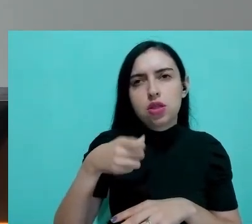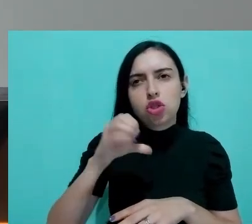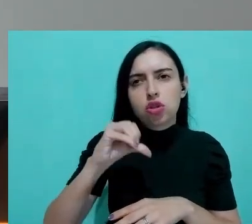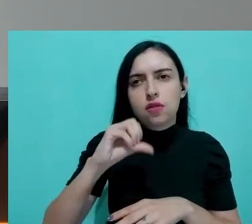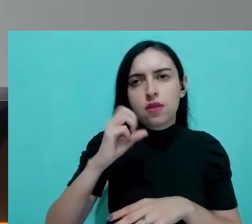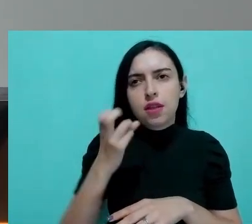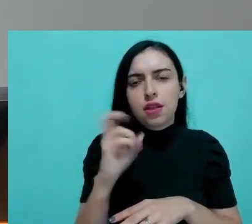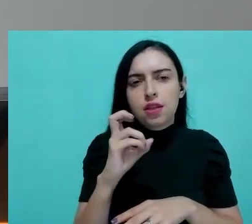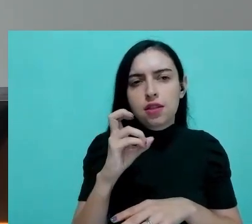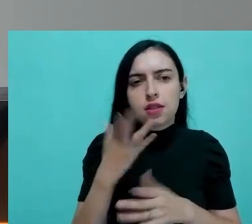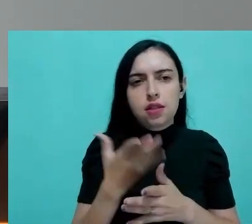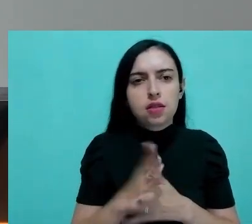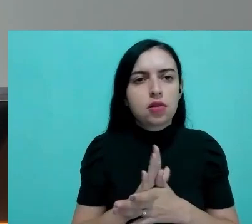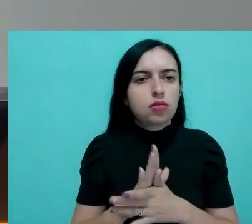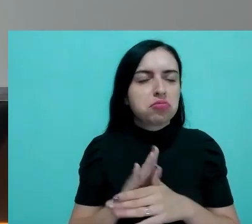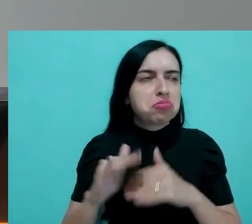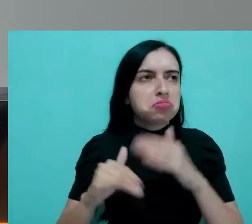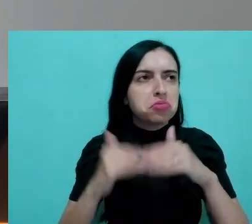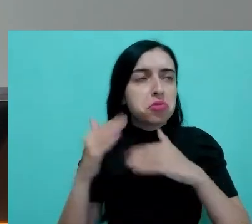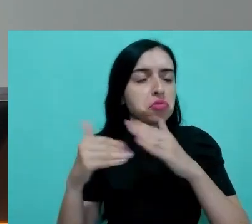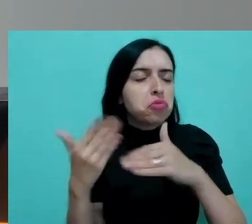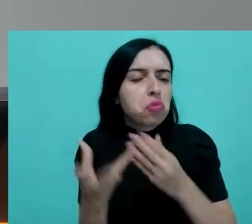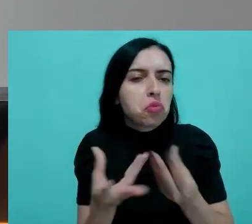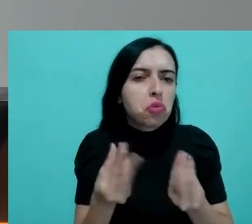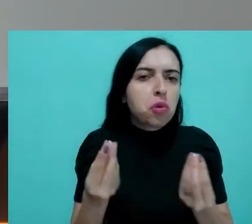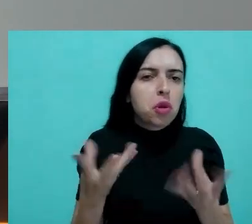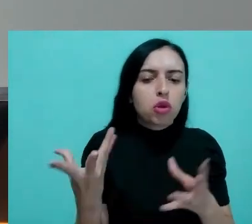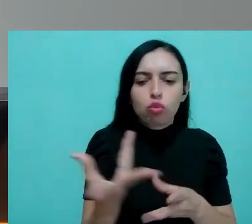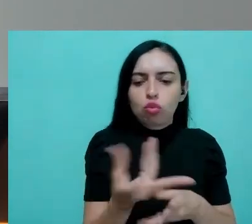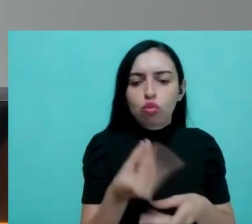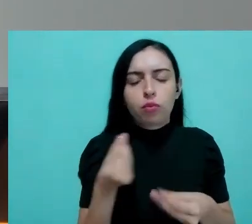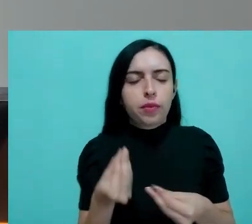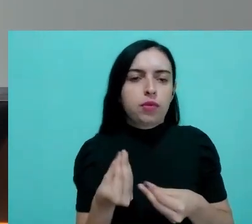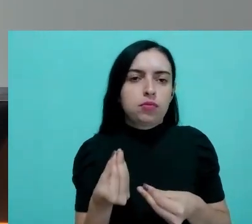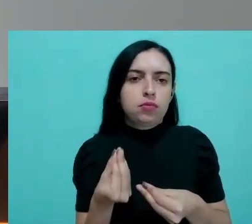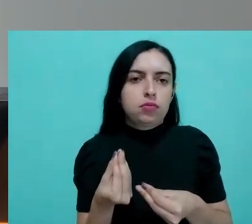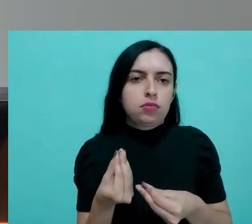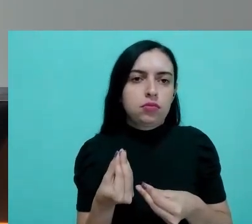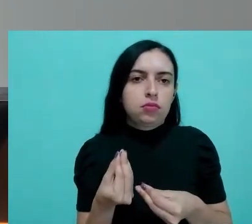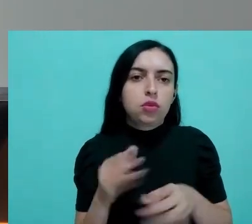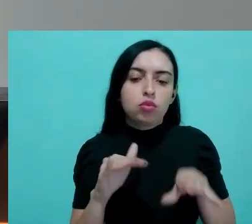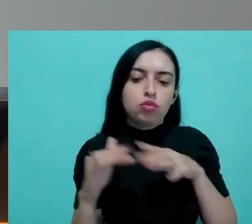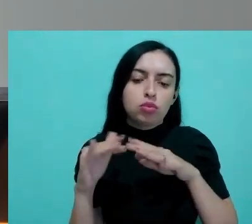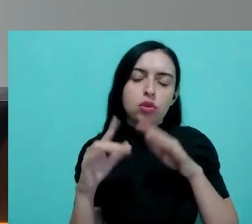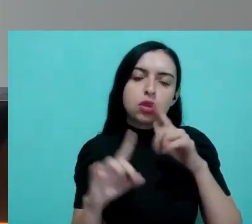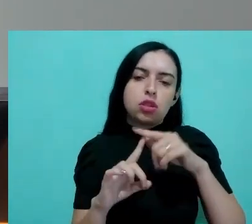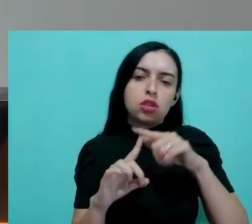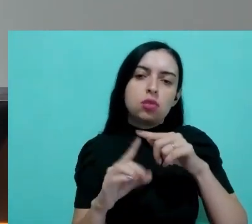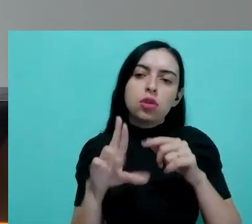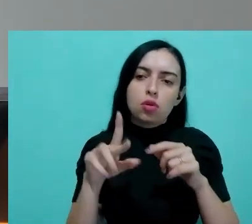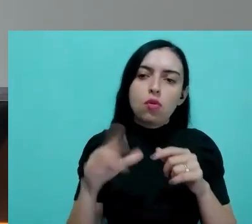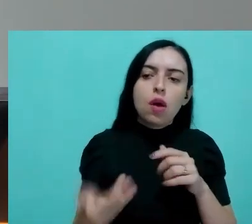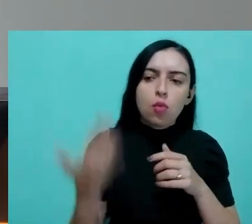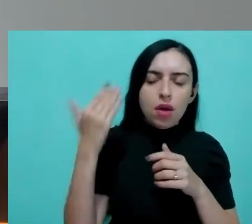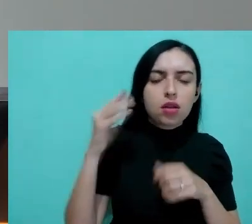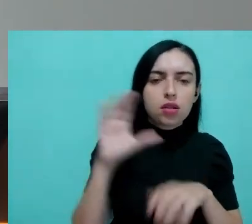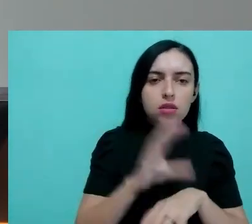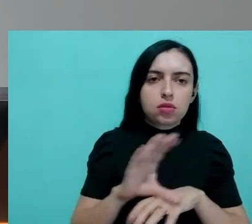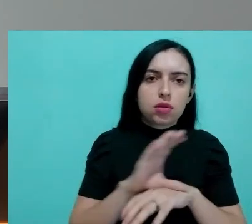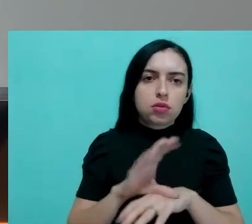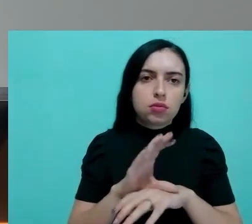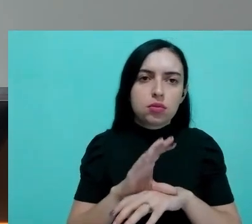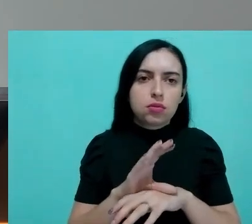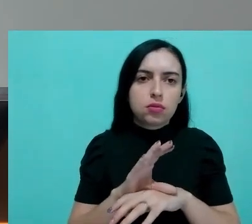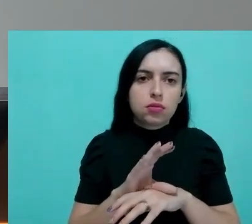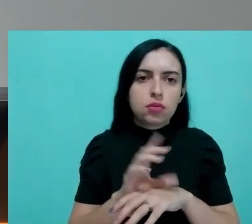una procedura muy compleja, del mismo tipo que la anterior. Sin embargo, solamente